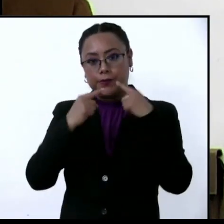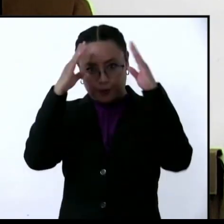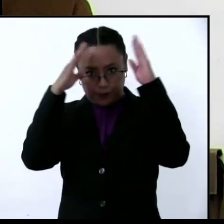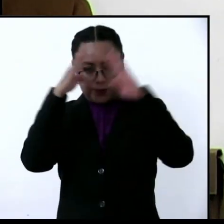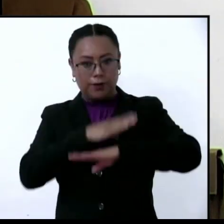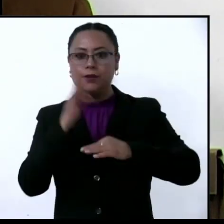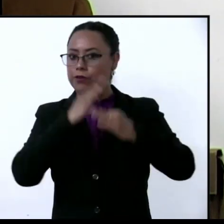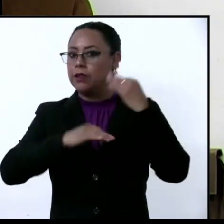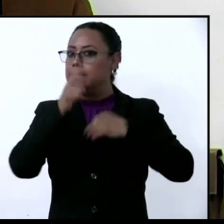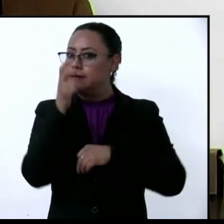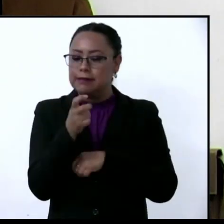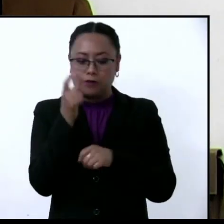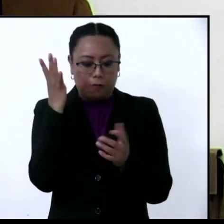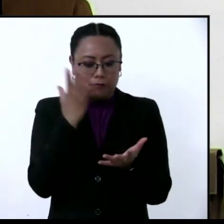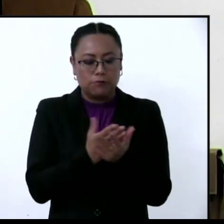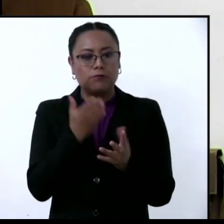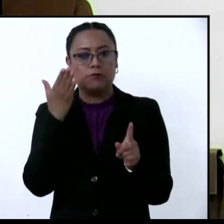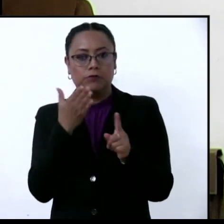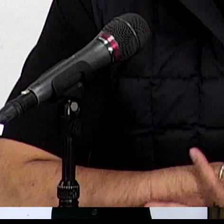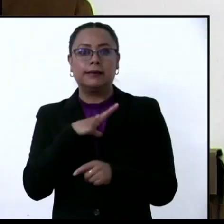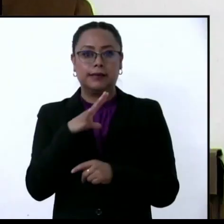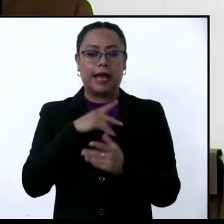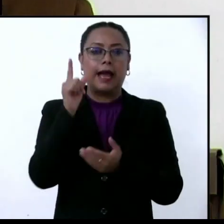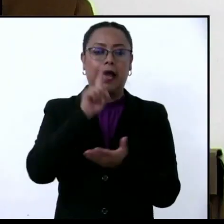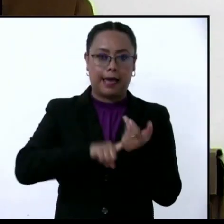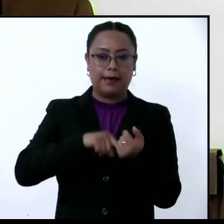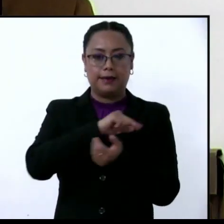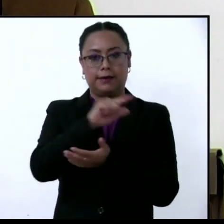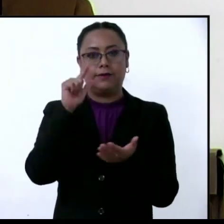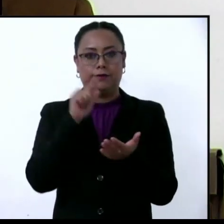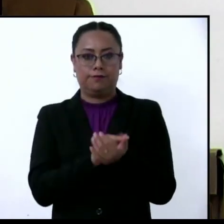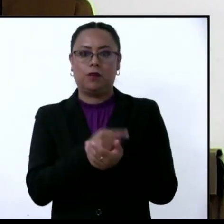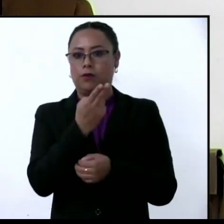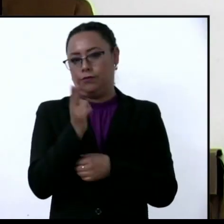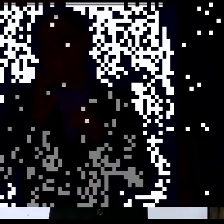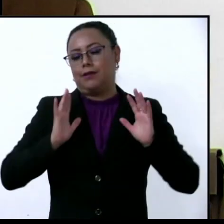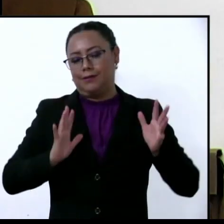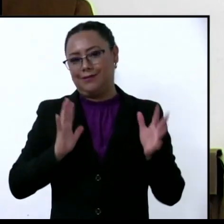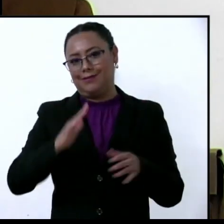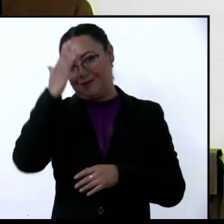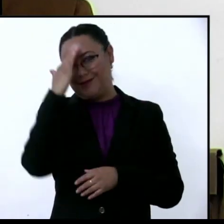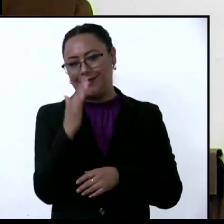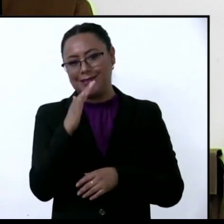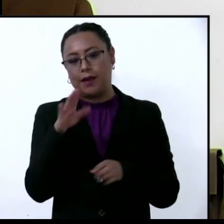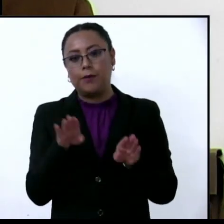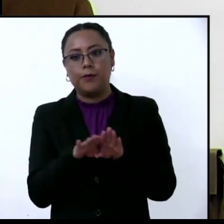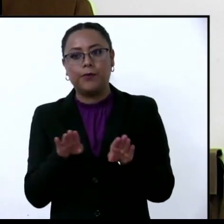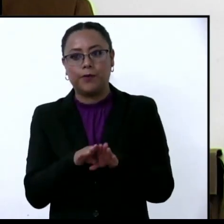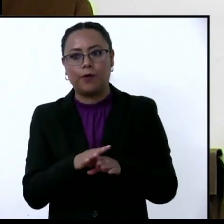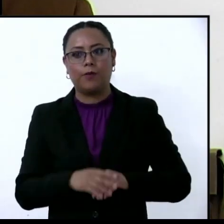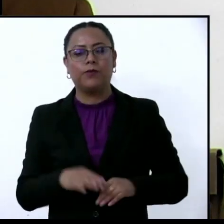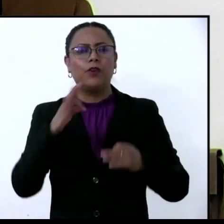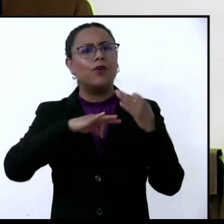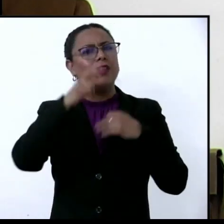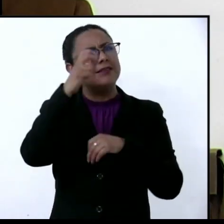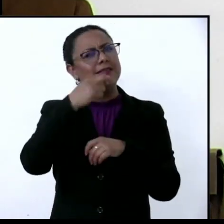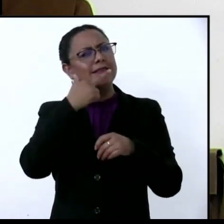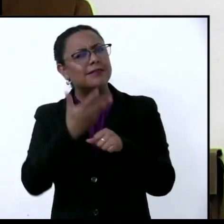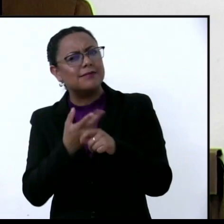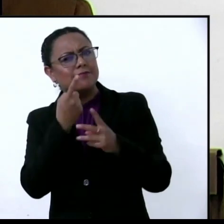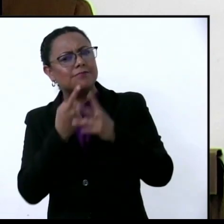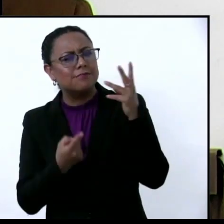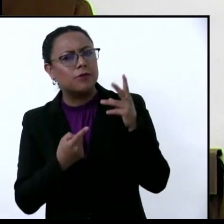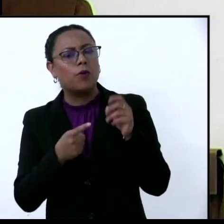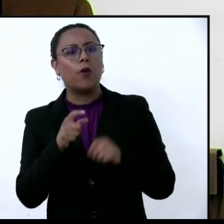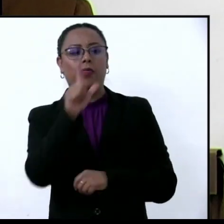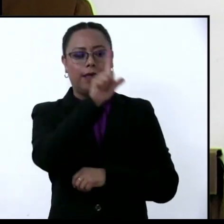gratuitas, como lo dispone la ley que ustedes tuvieron a bien aprobar, y que esas tareas se realizan de lunes